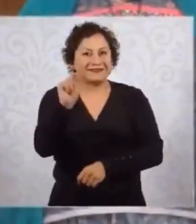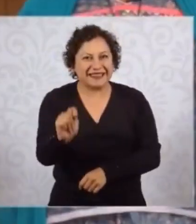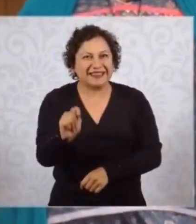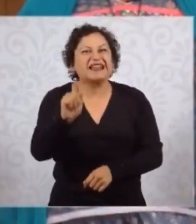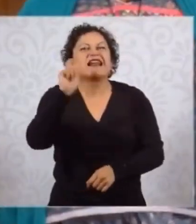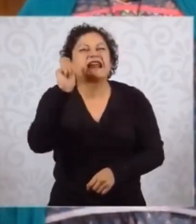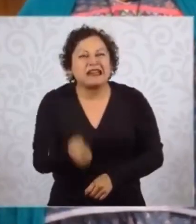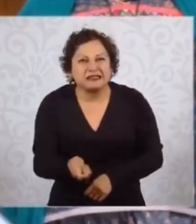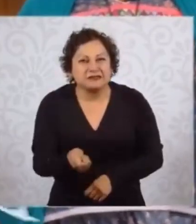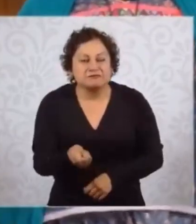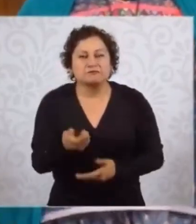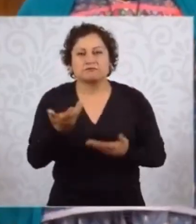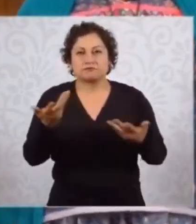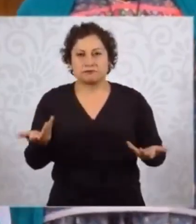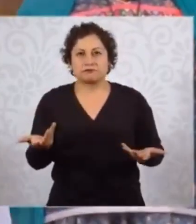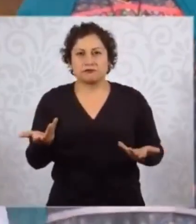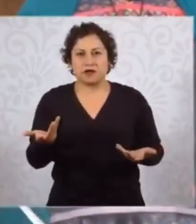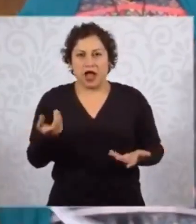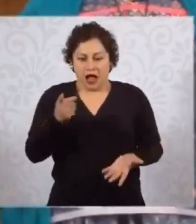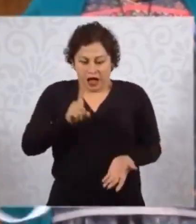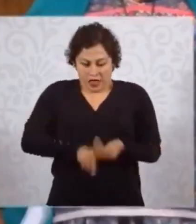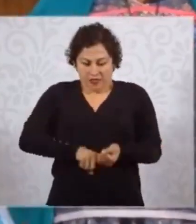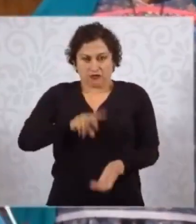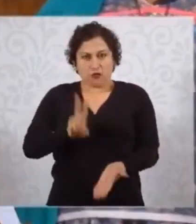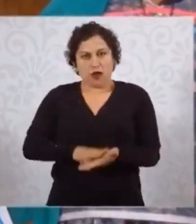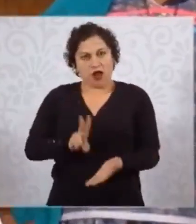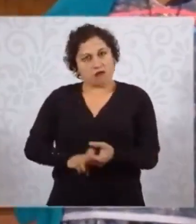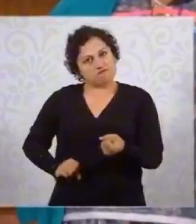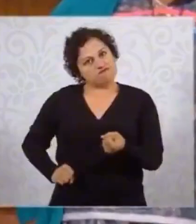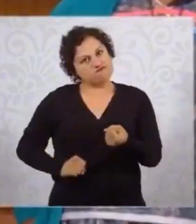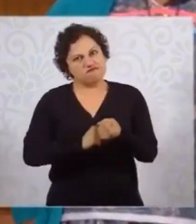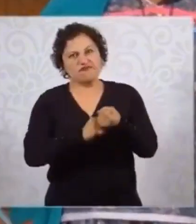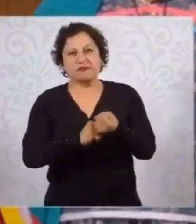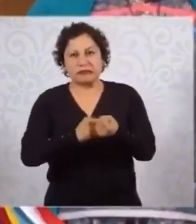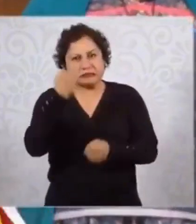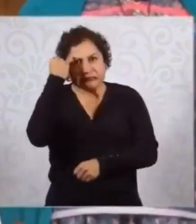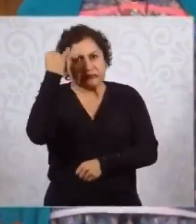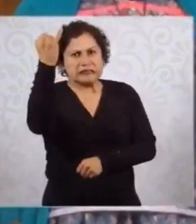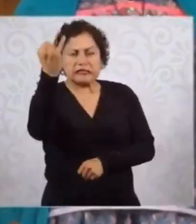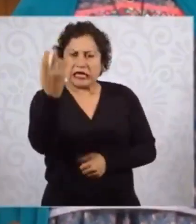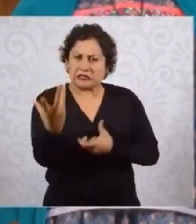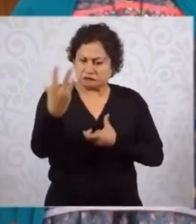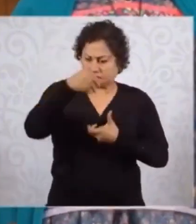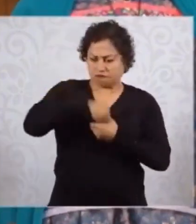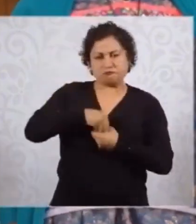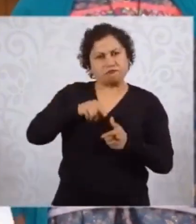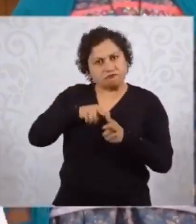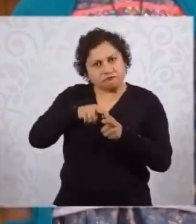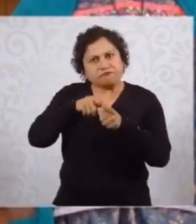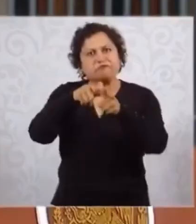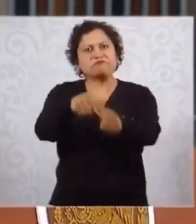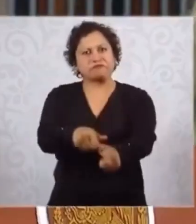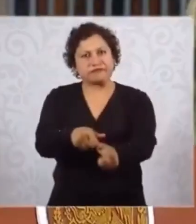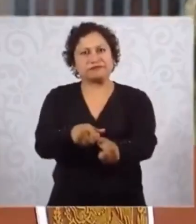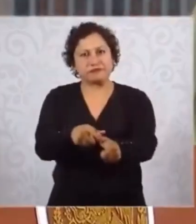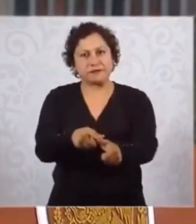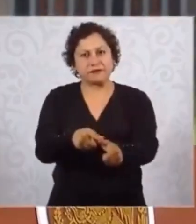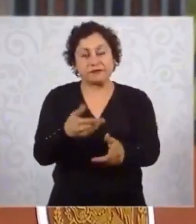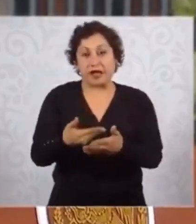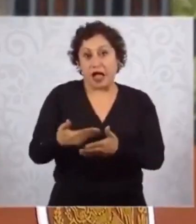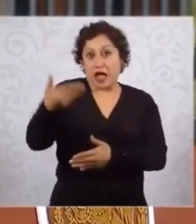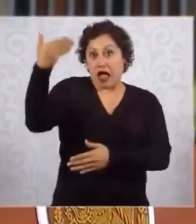Significa mantener nuestros principios, nuestras causas, las que dieron origen a